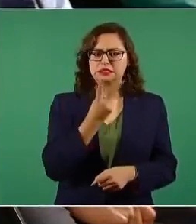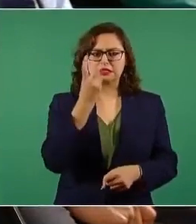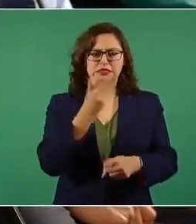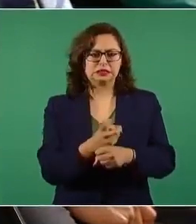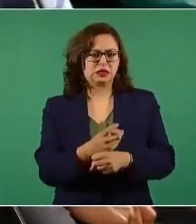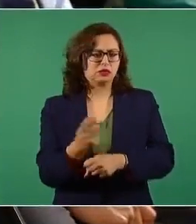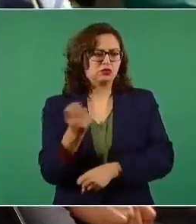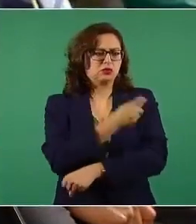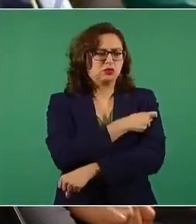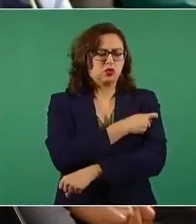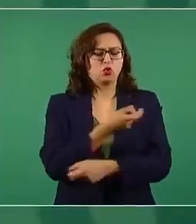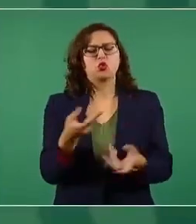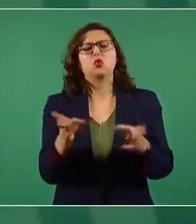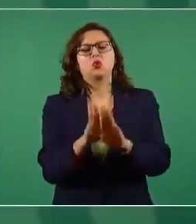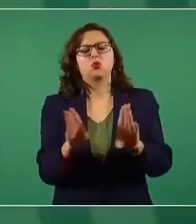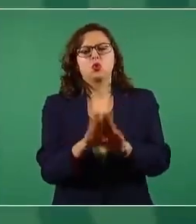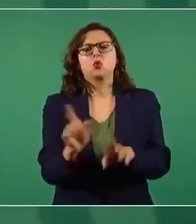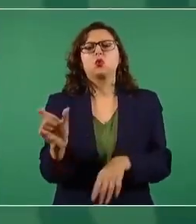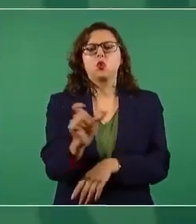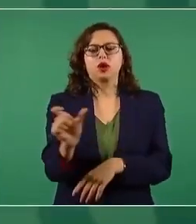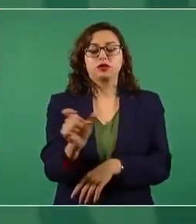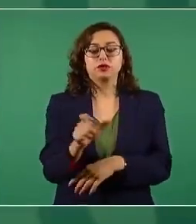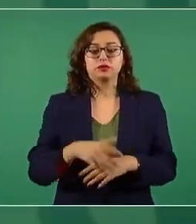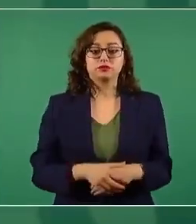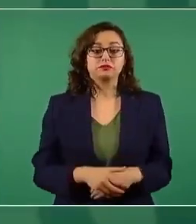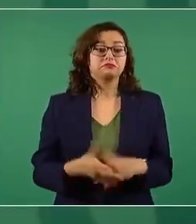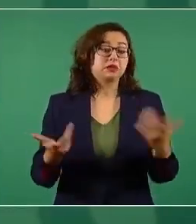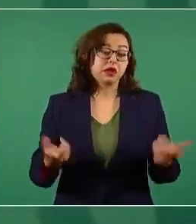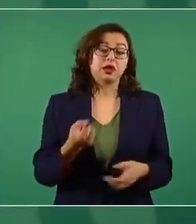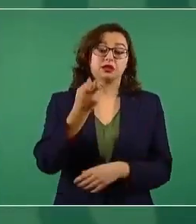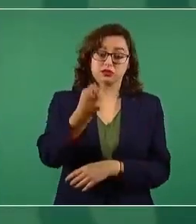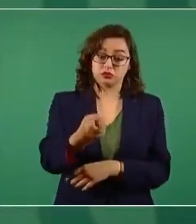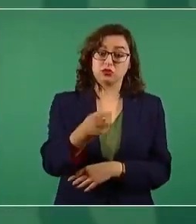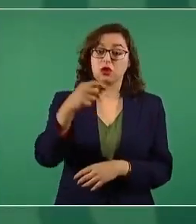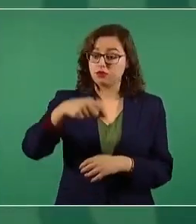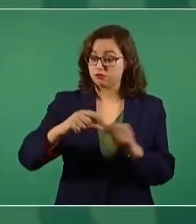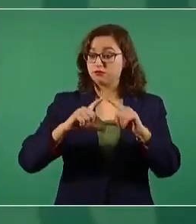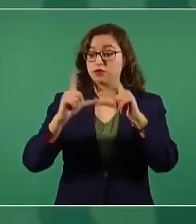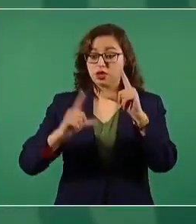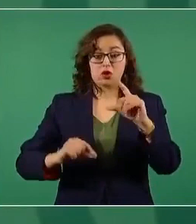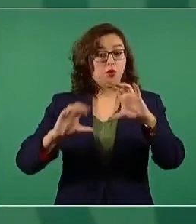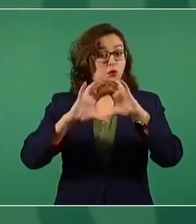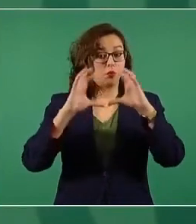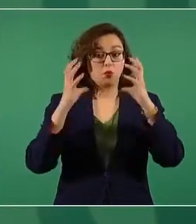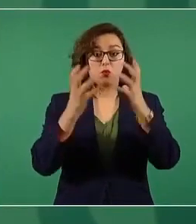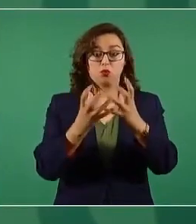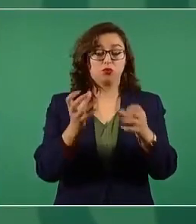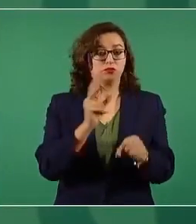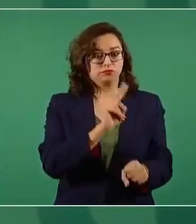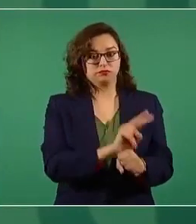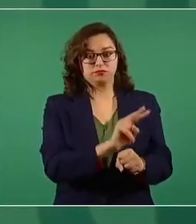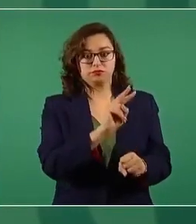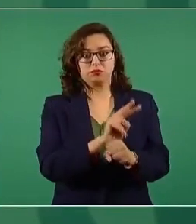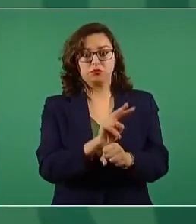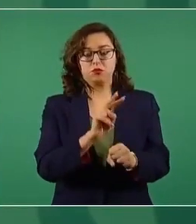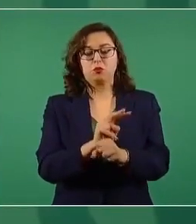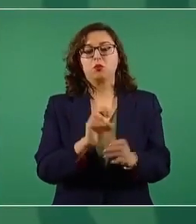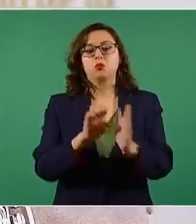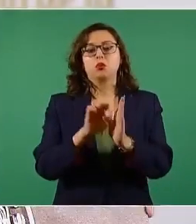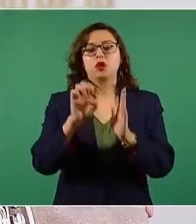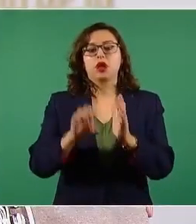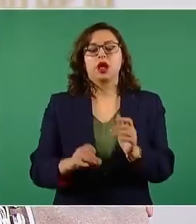tendría que ocurrir? Así es, en el resto del mundo se monitoriza esto. Esto lo hace, por ejemplo, el Grupo